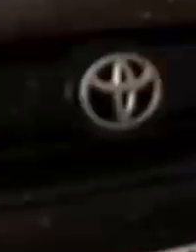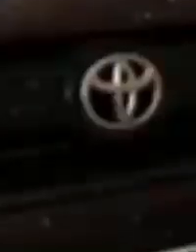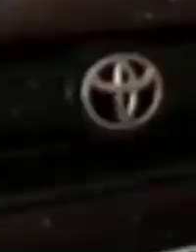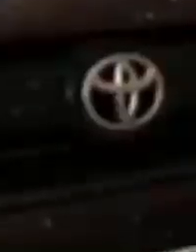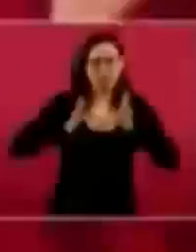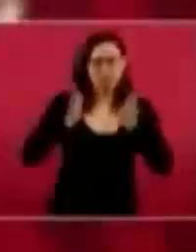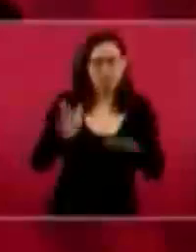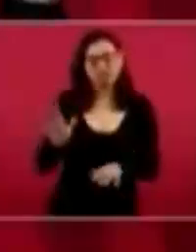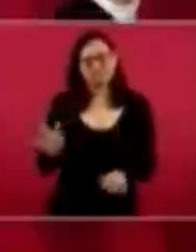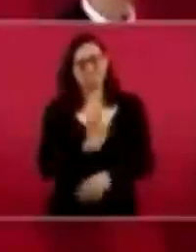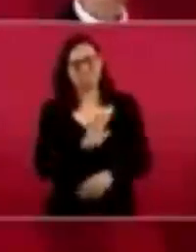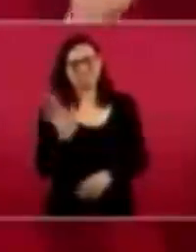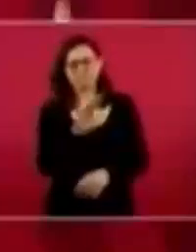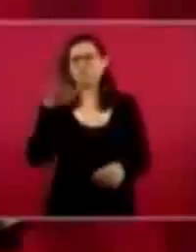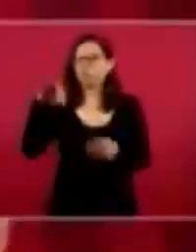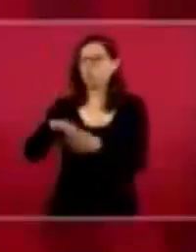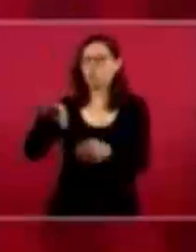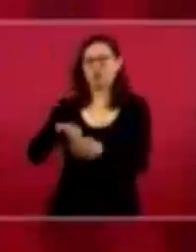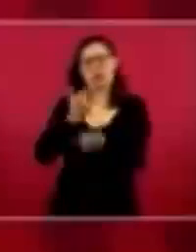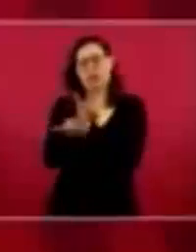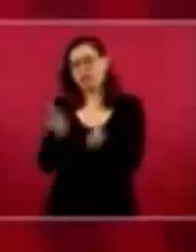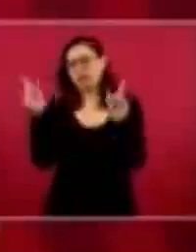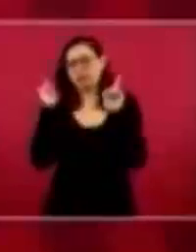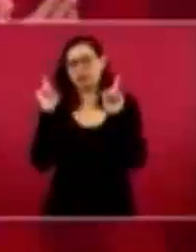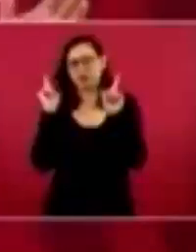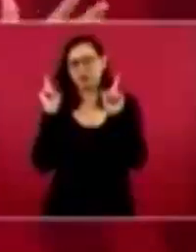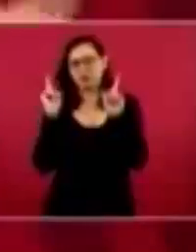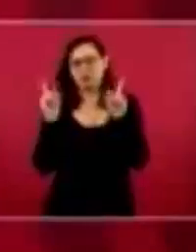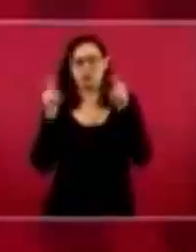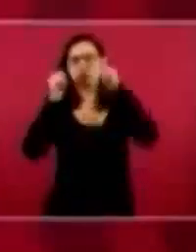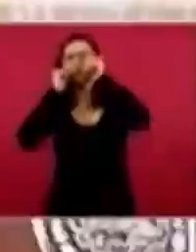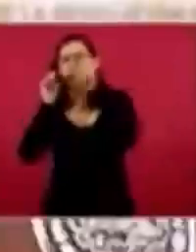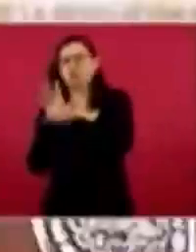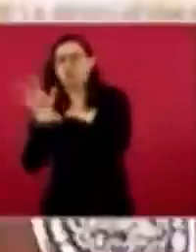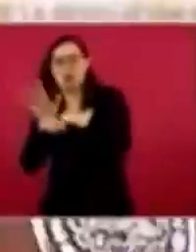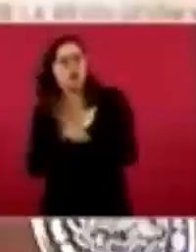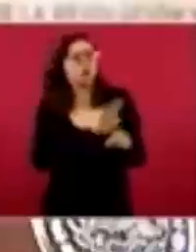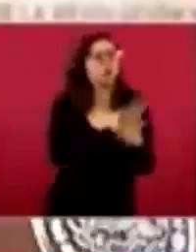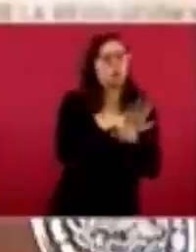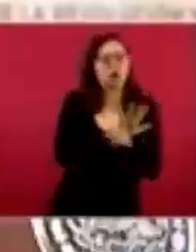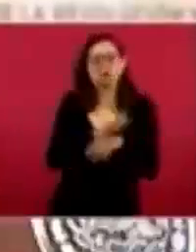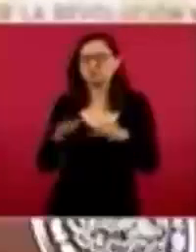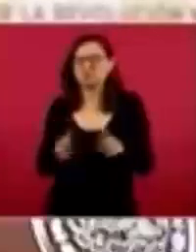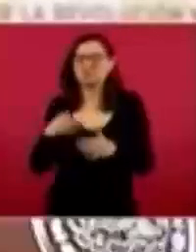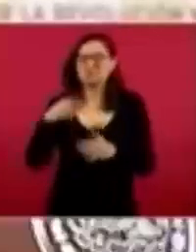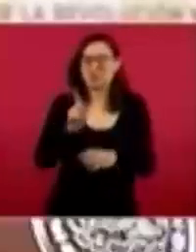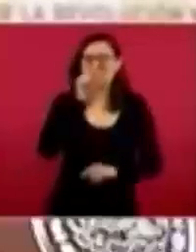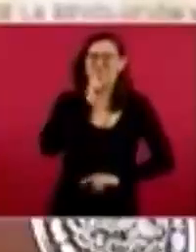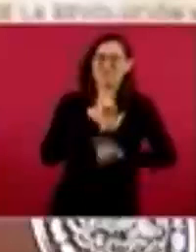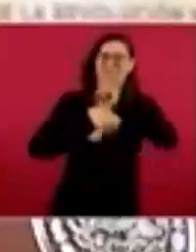cuánto. ¿Dónde están las pruebas? Nunca las ha mostrado. Finalmente, creo